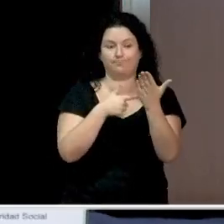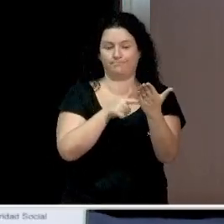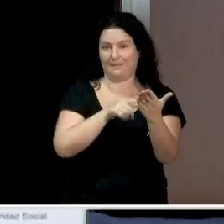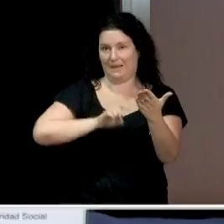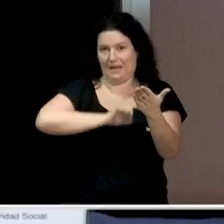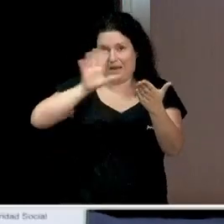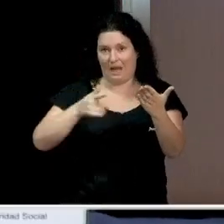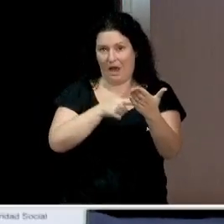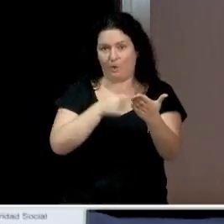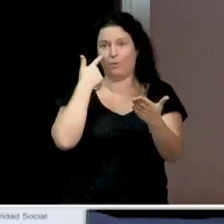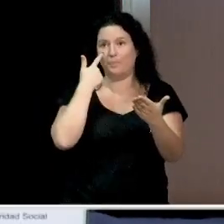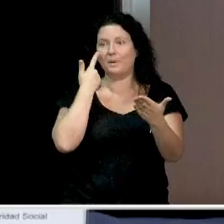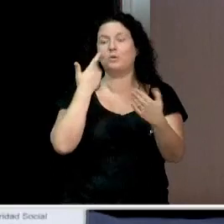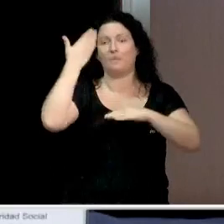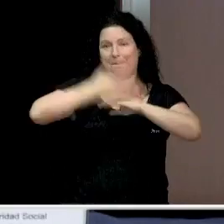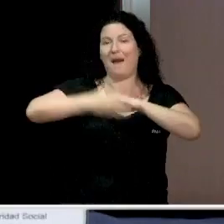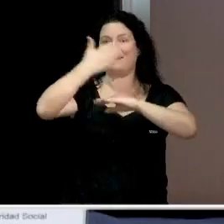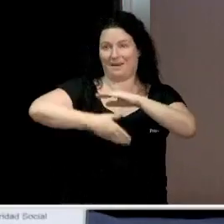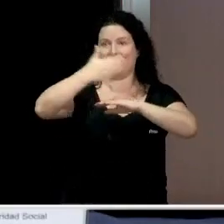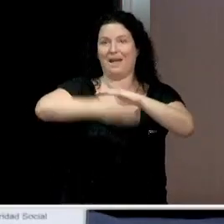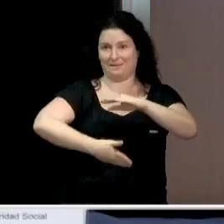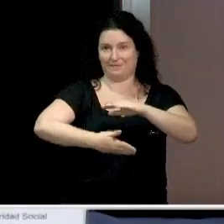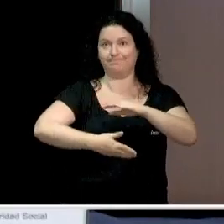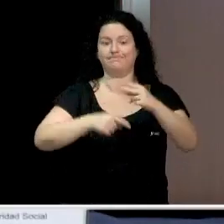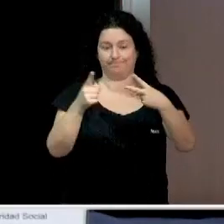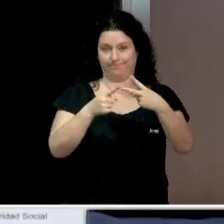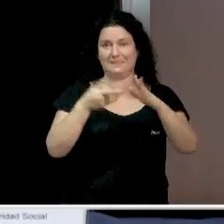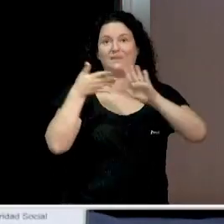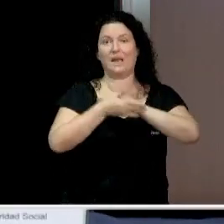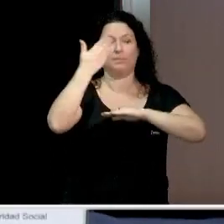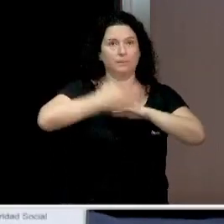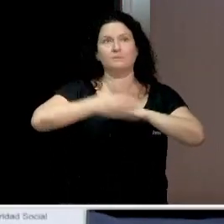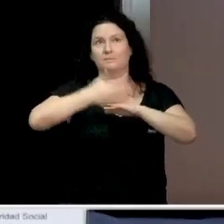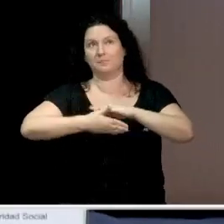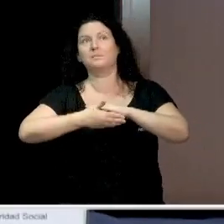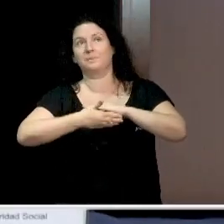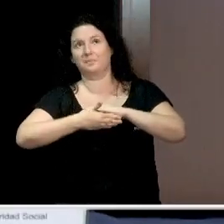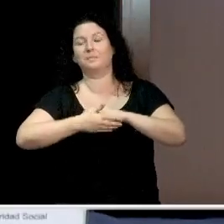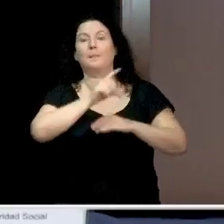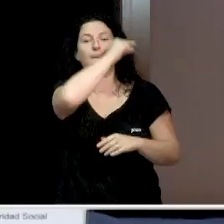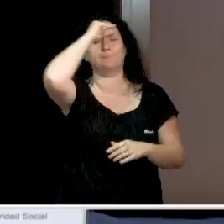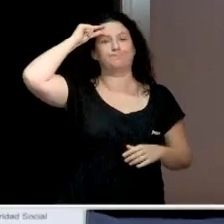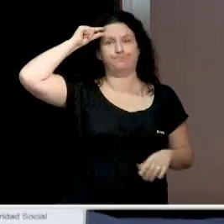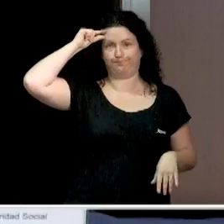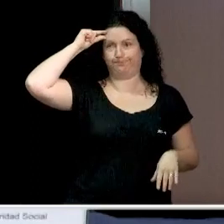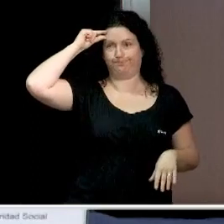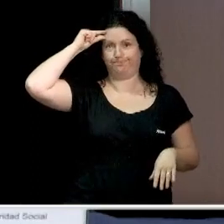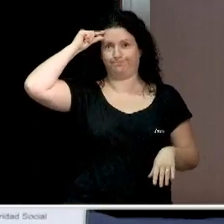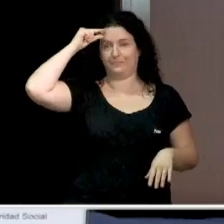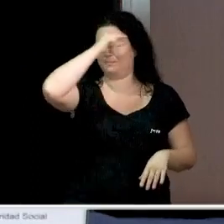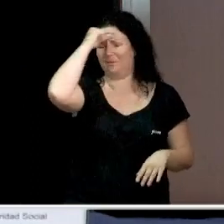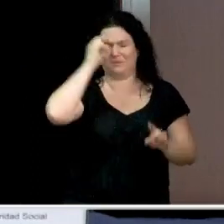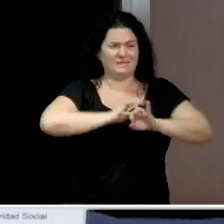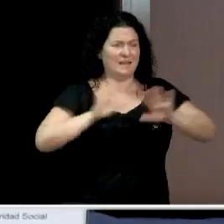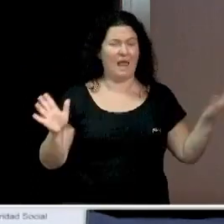y muy plásticamente como barreras. ¿Cuáles son? En primer lado, y hablemos claro, prejuicios. Prejuicios basados